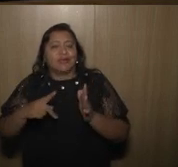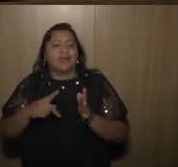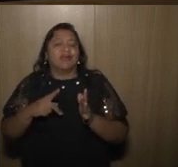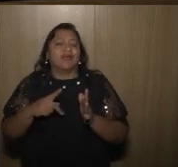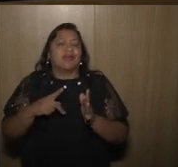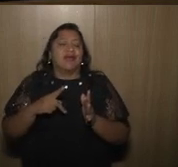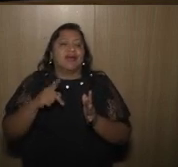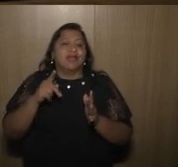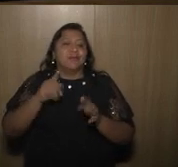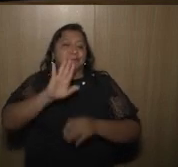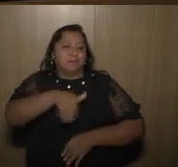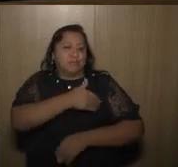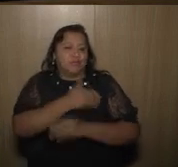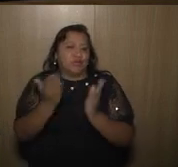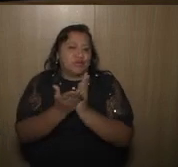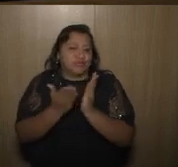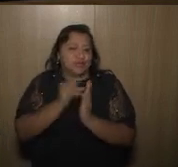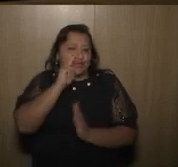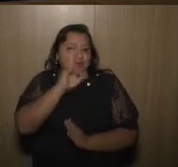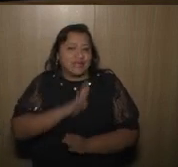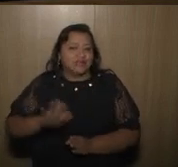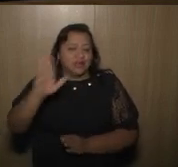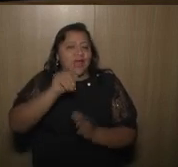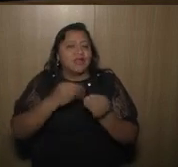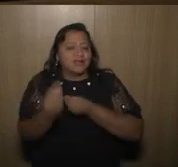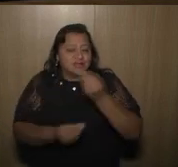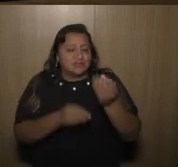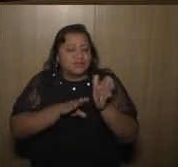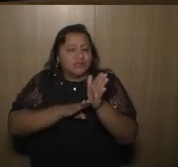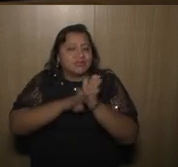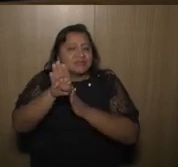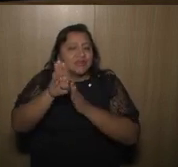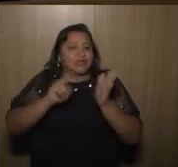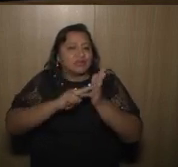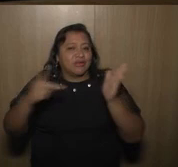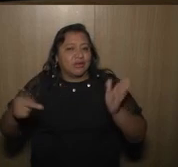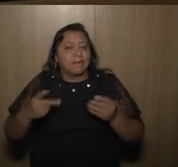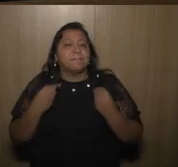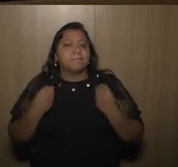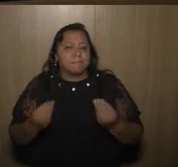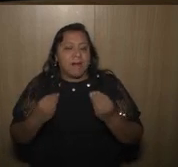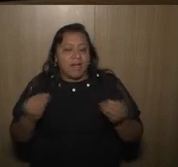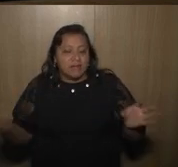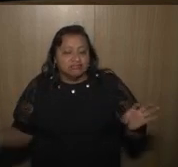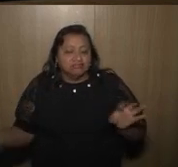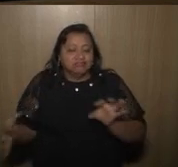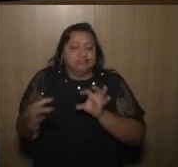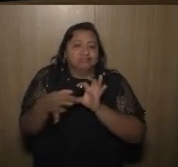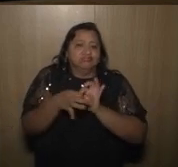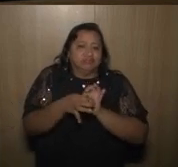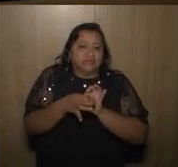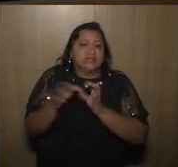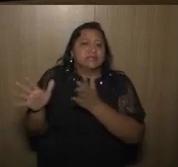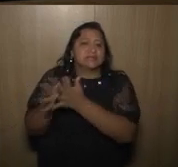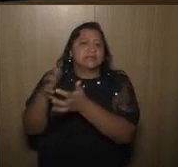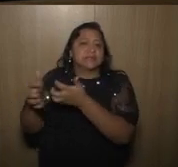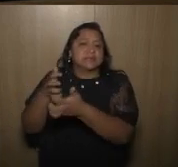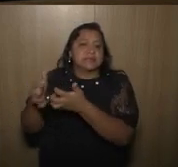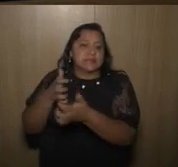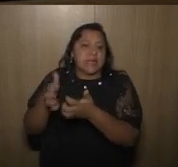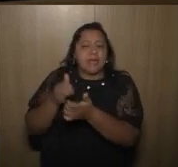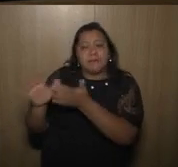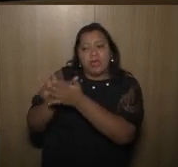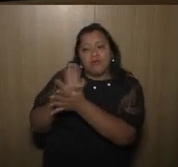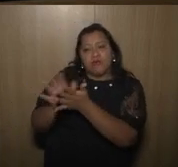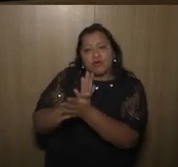Educación Nacional, hicimos un desarrollo tecnológico para tener una articulación de los sistemas de información, tener